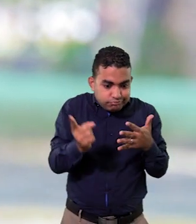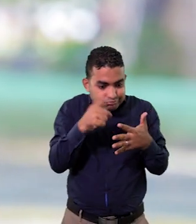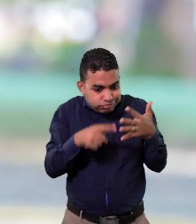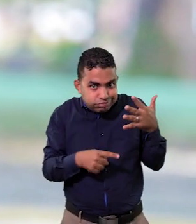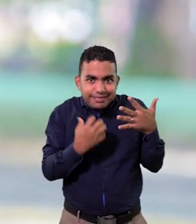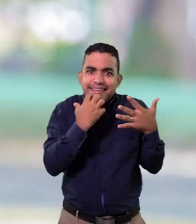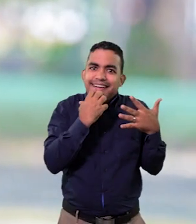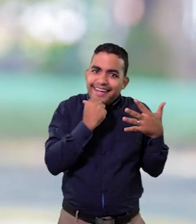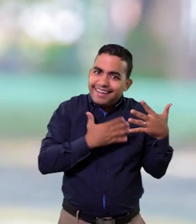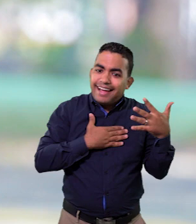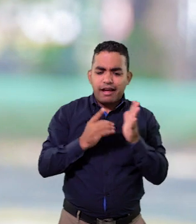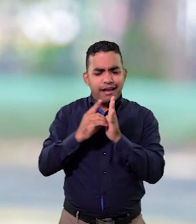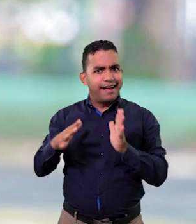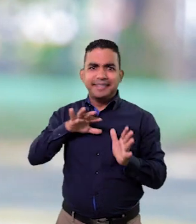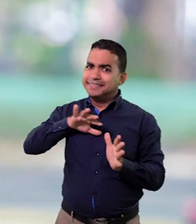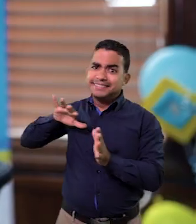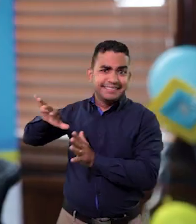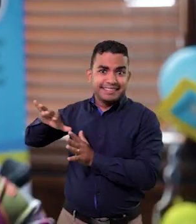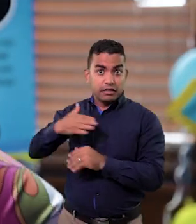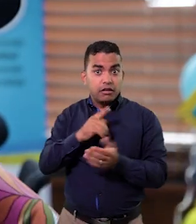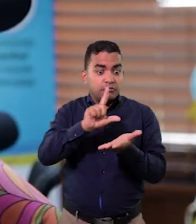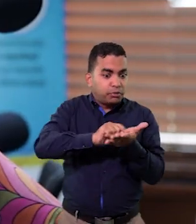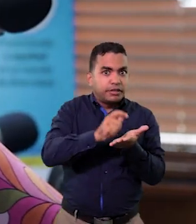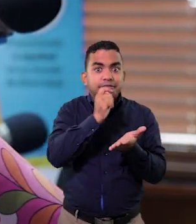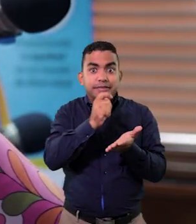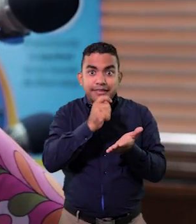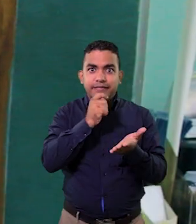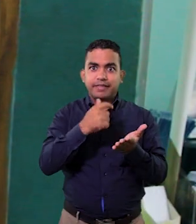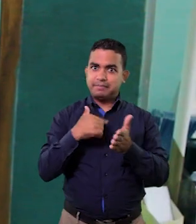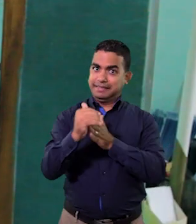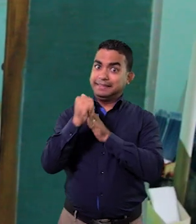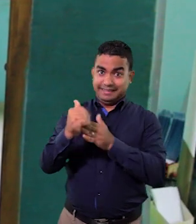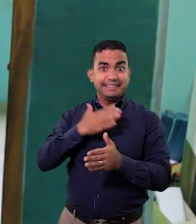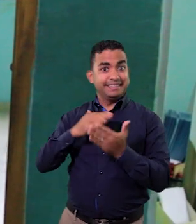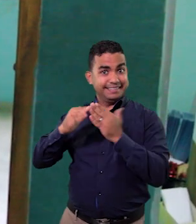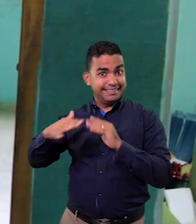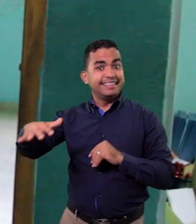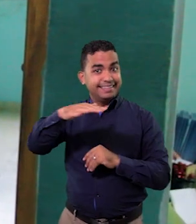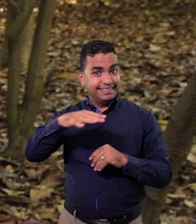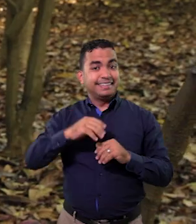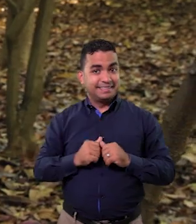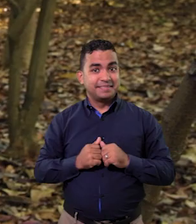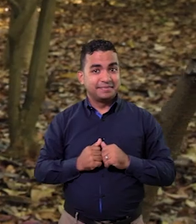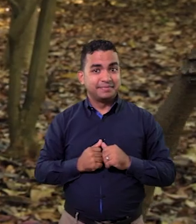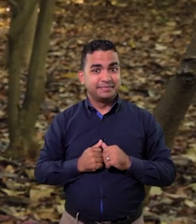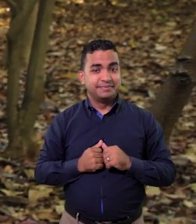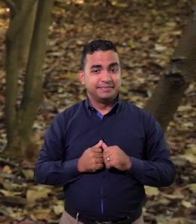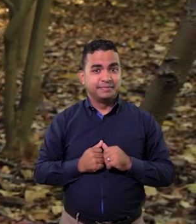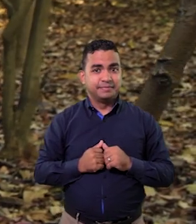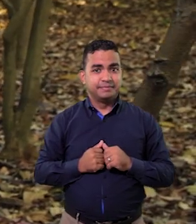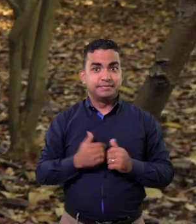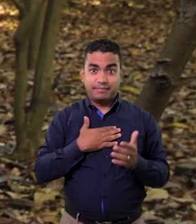múltiples capacidades, no por mi discapacidad. Soy periodista y locutora. Soy líder de mi comunidad.